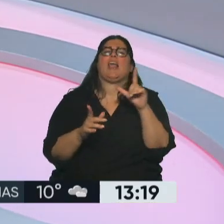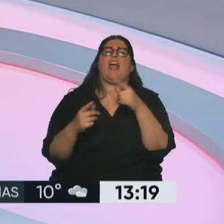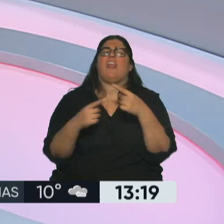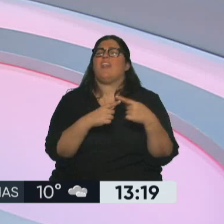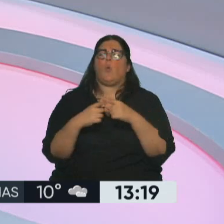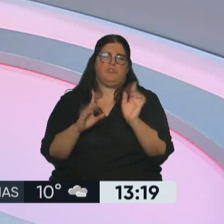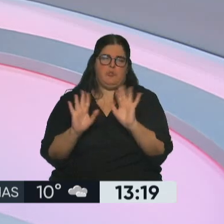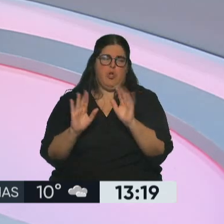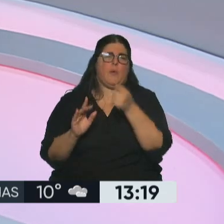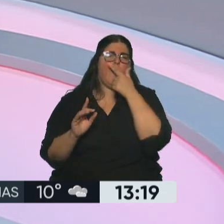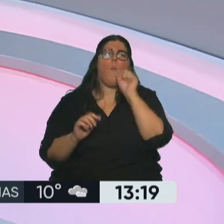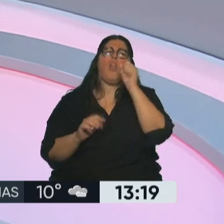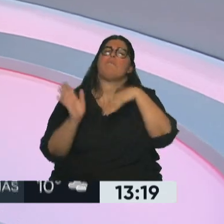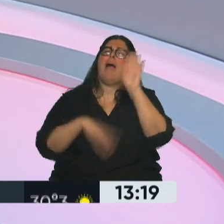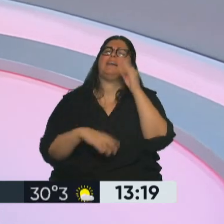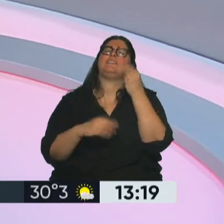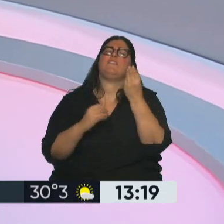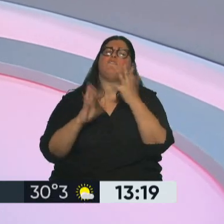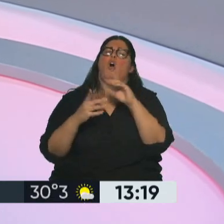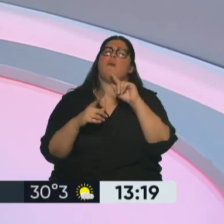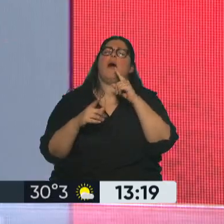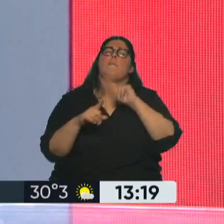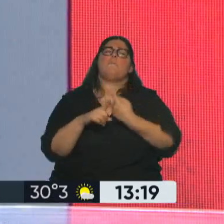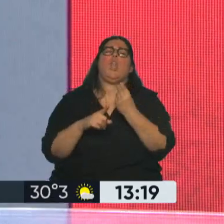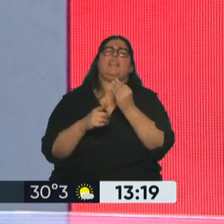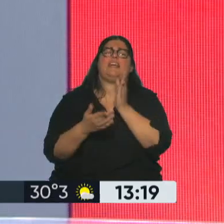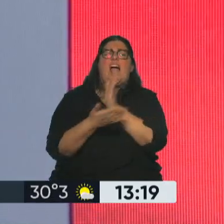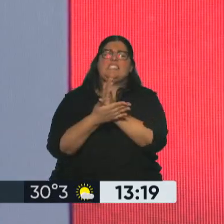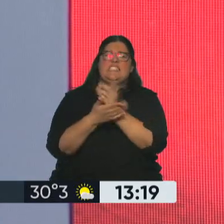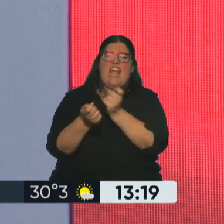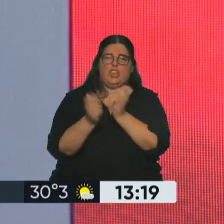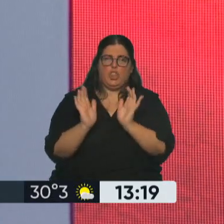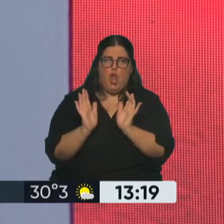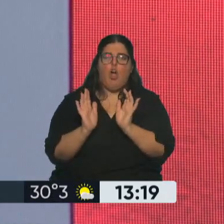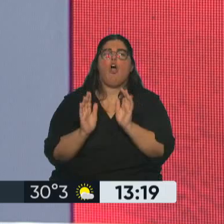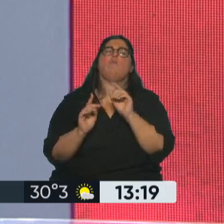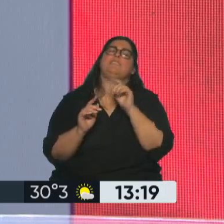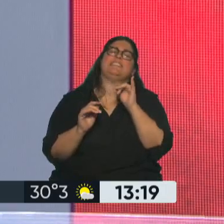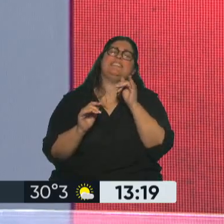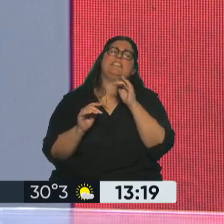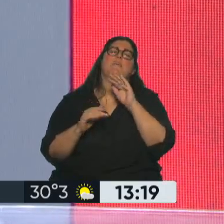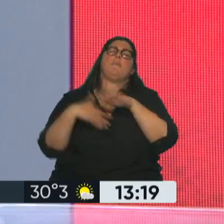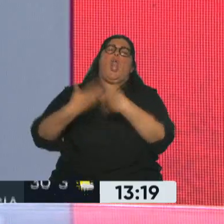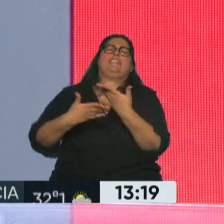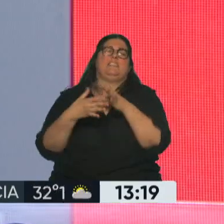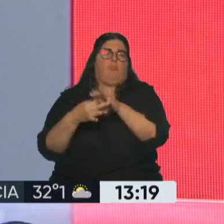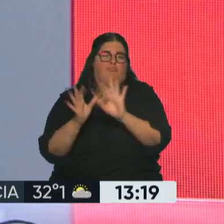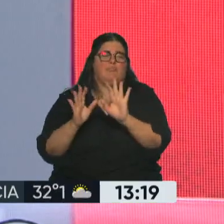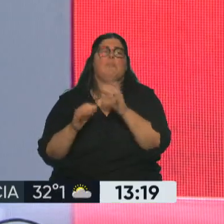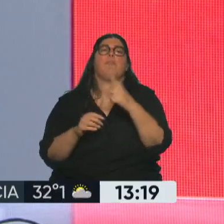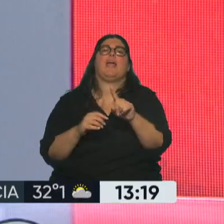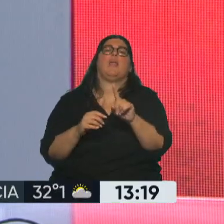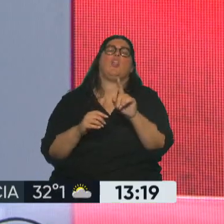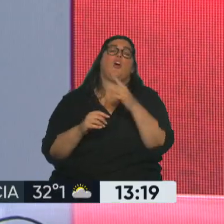un presidente más bien centrista, más allá de que está volcado hacia el progresismo, sino que es el tema de la política tradicional que no